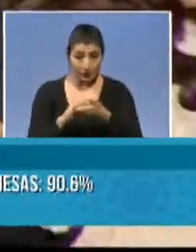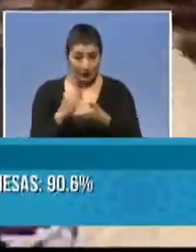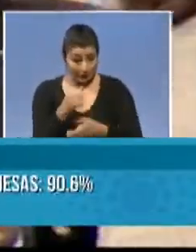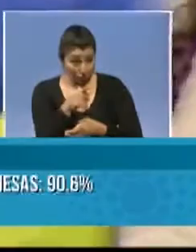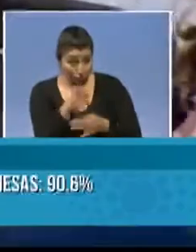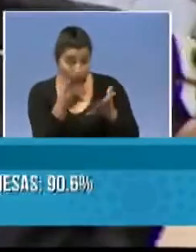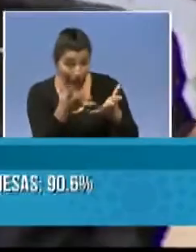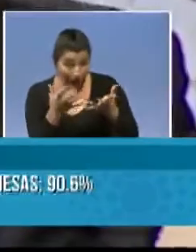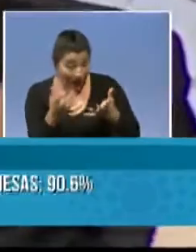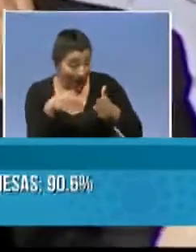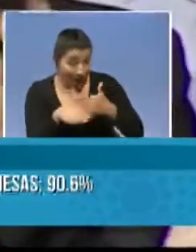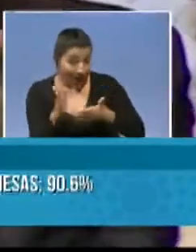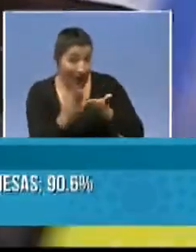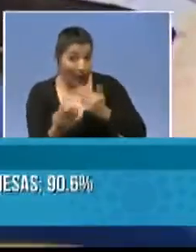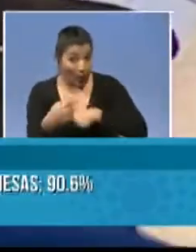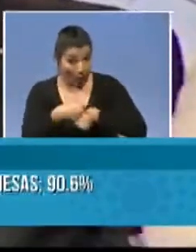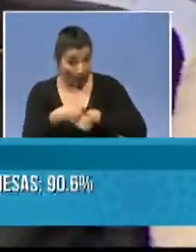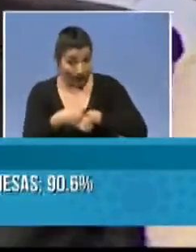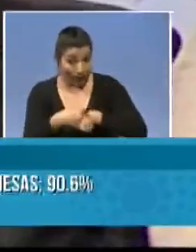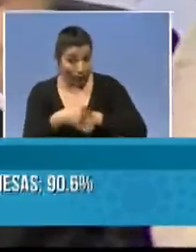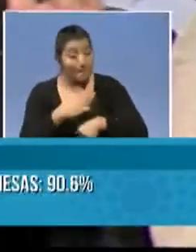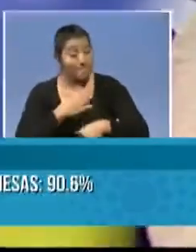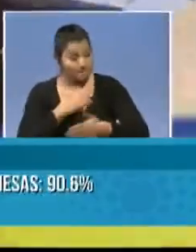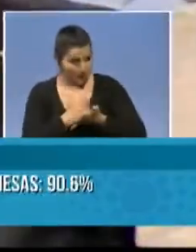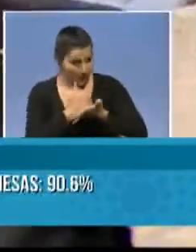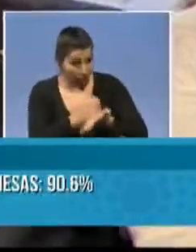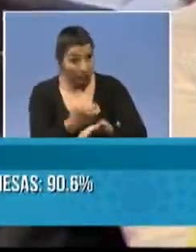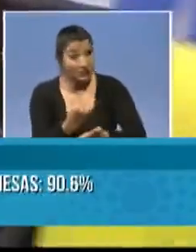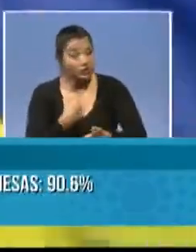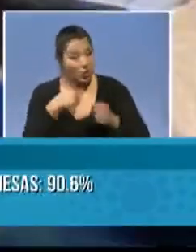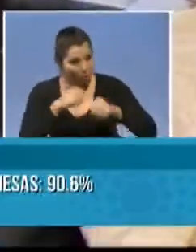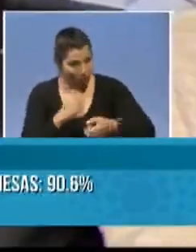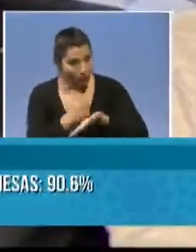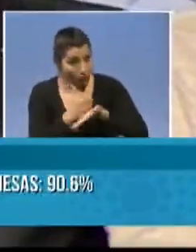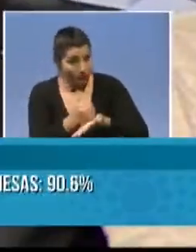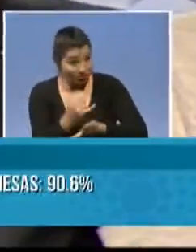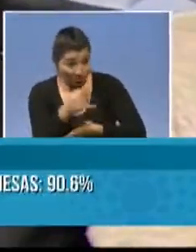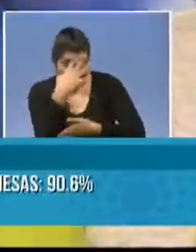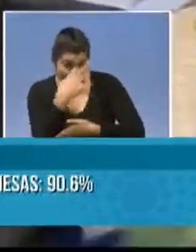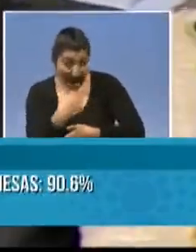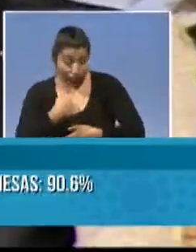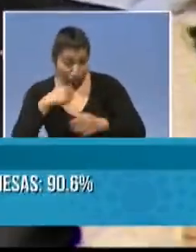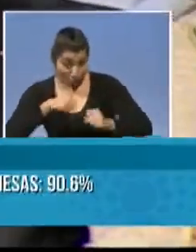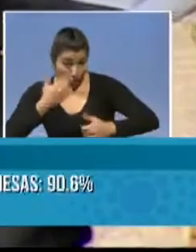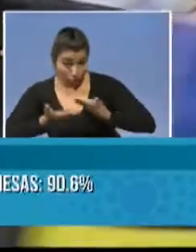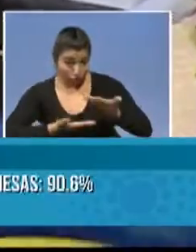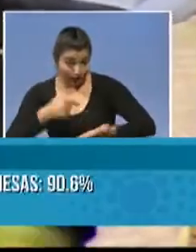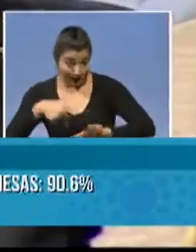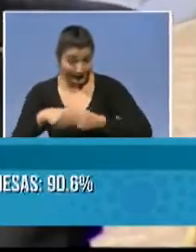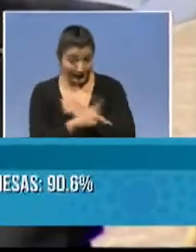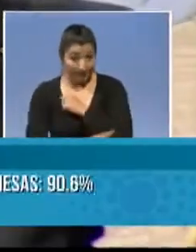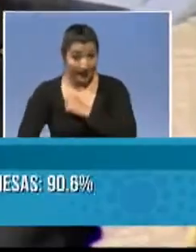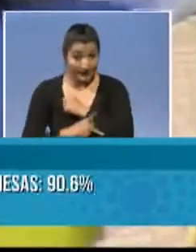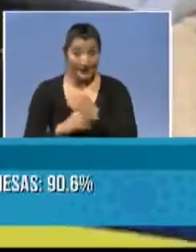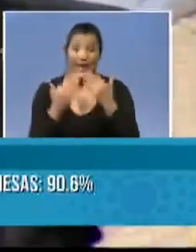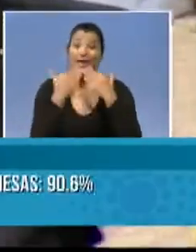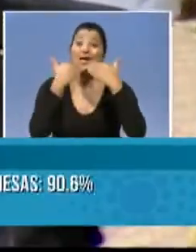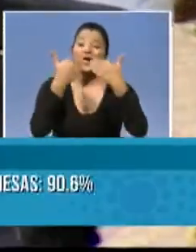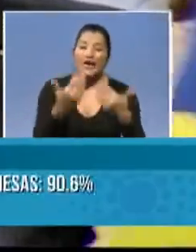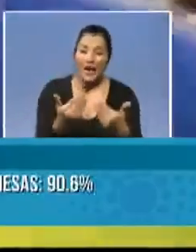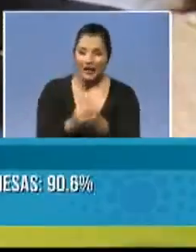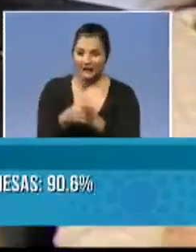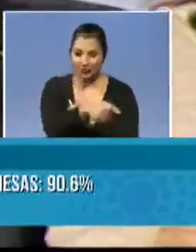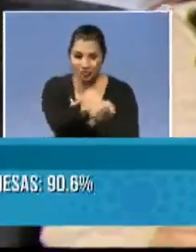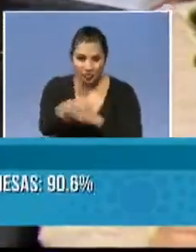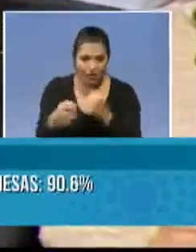usted lo desea en algún momento, también me ayuda en lo que yo pueda ayudarle y usted cree que yo pueda servirle a este país. Gracias,